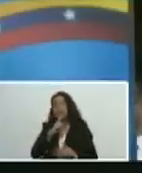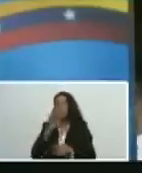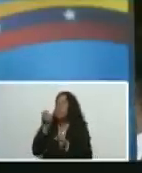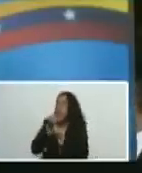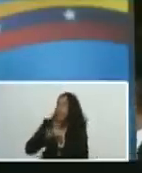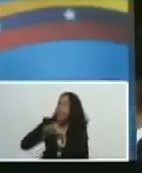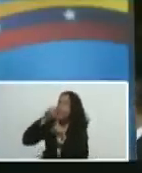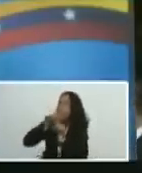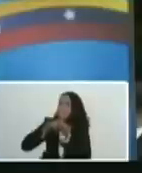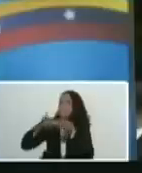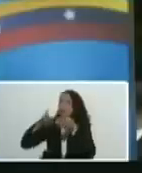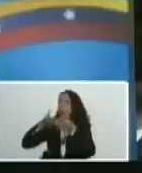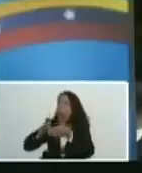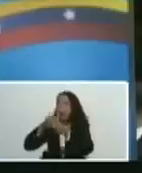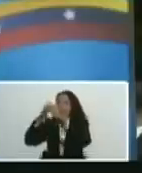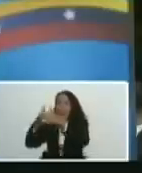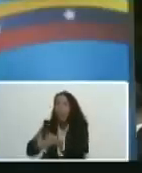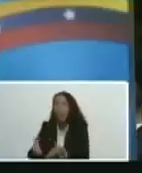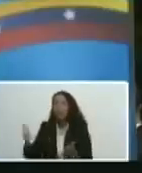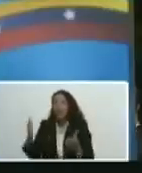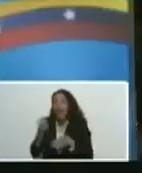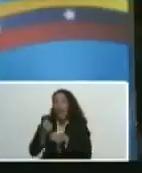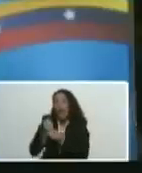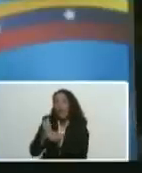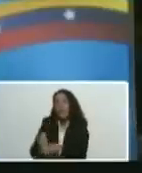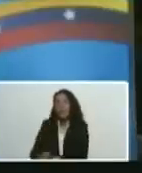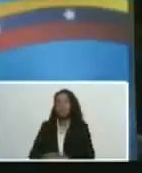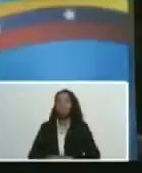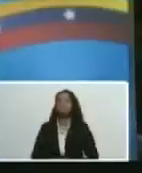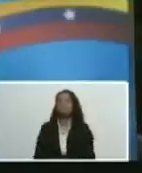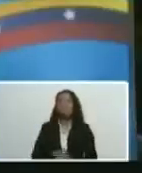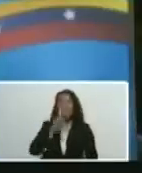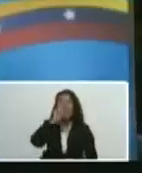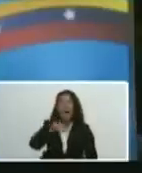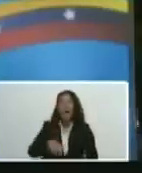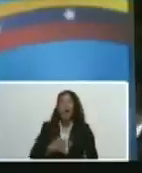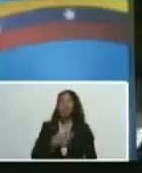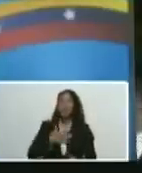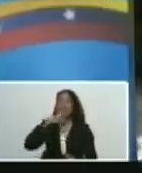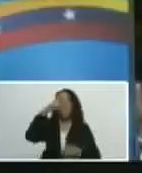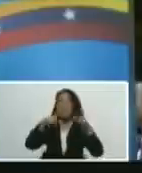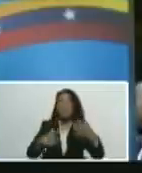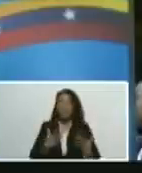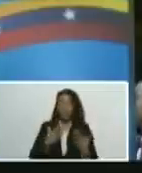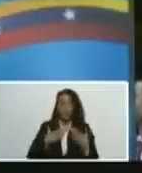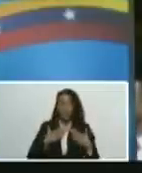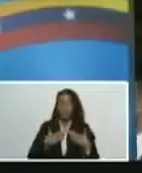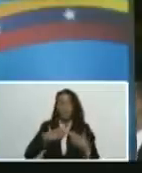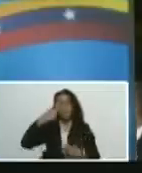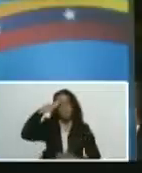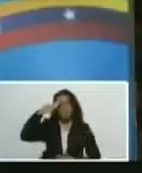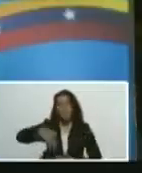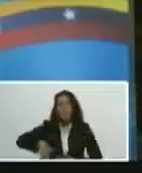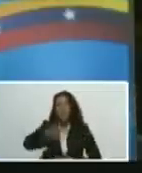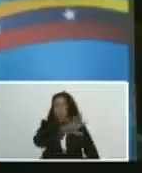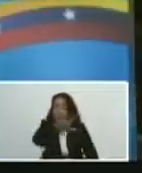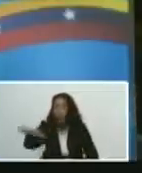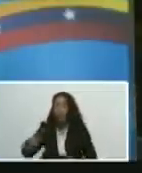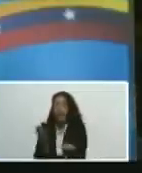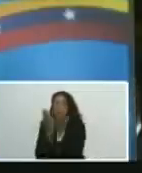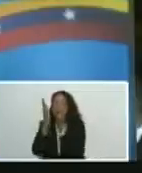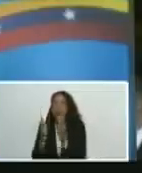los faros que guían nuestro rumbo firme. Y al apreciado personal, tanto militar como no